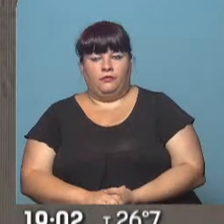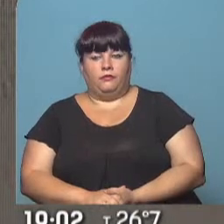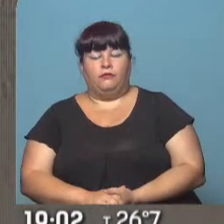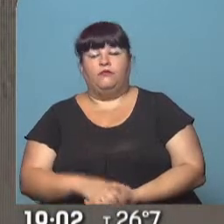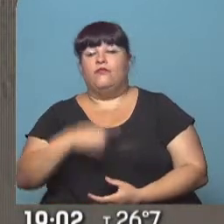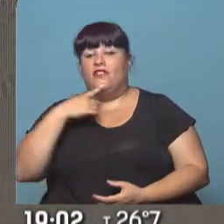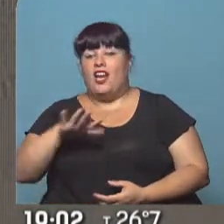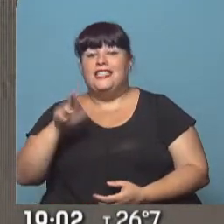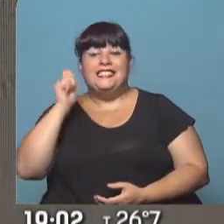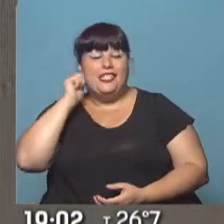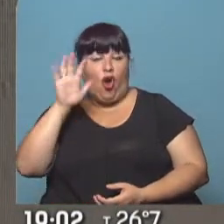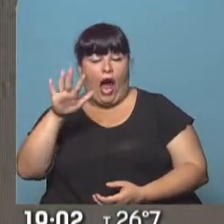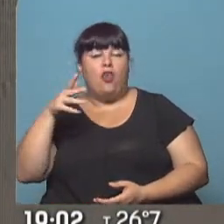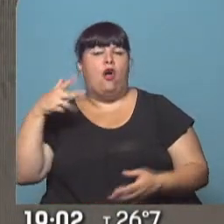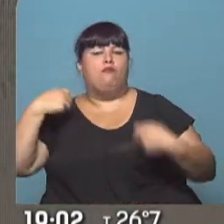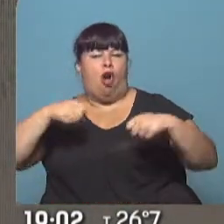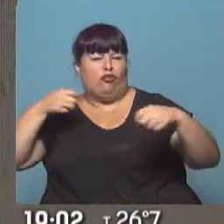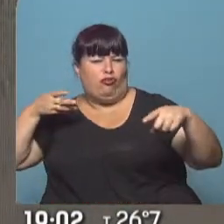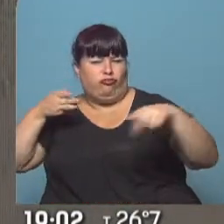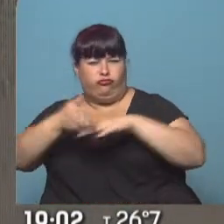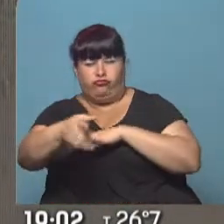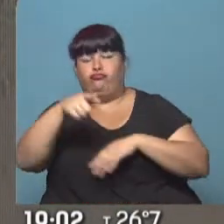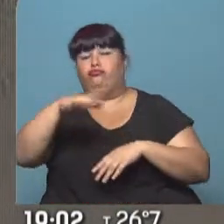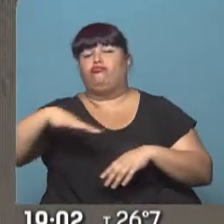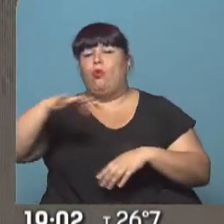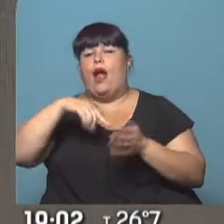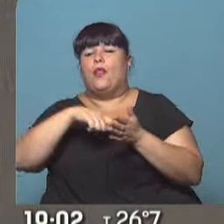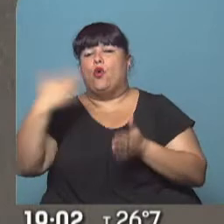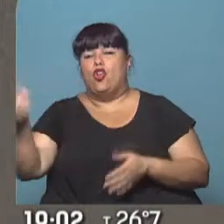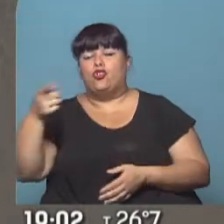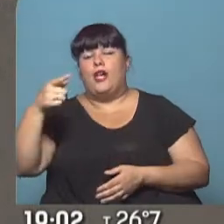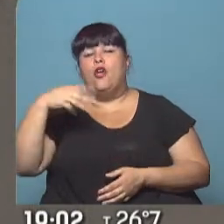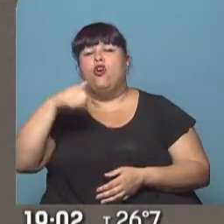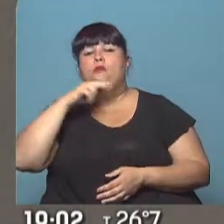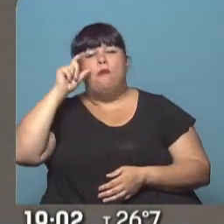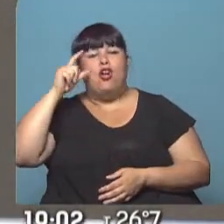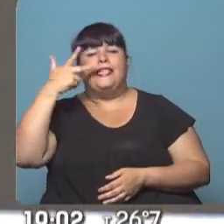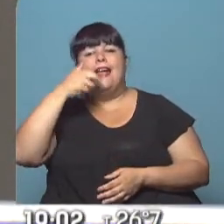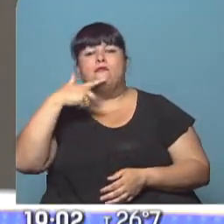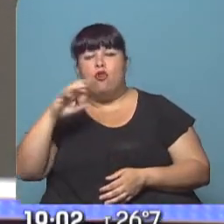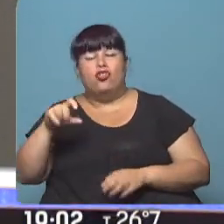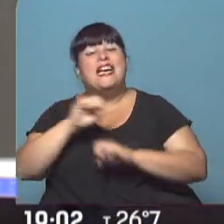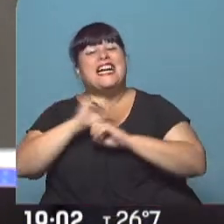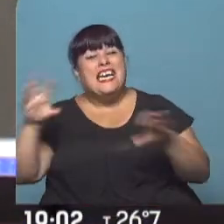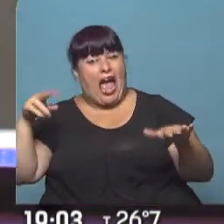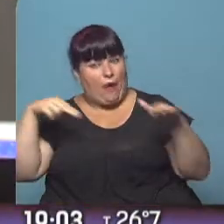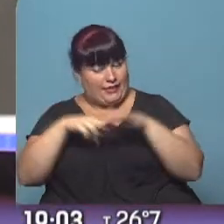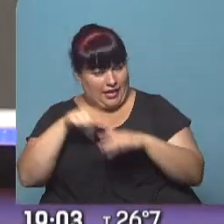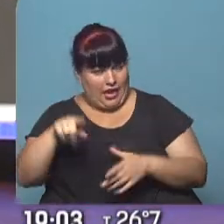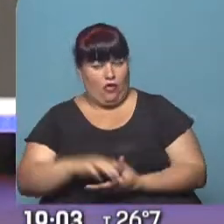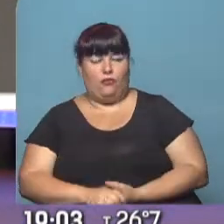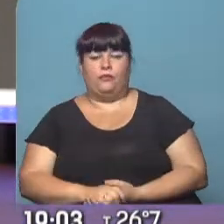un niño de cinco años fue embestido por motochorros en la localidad bonaerense de monte hermoso está en grave estado de